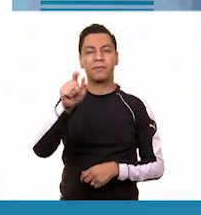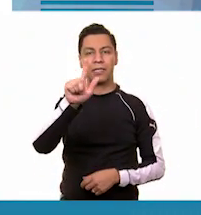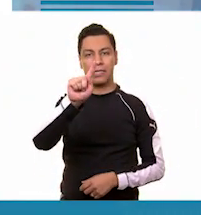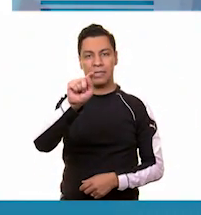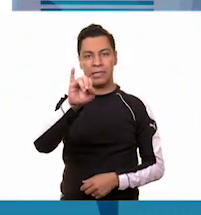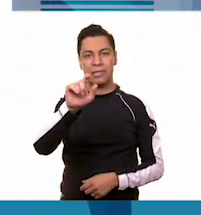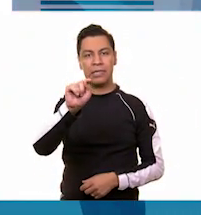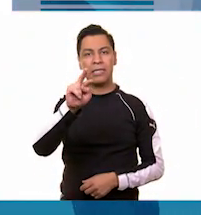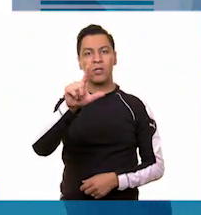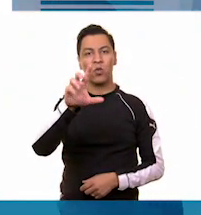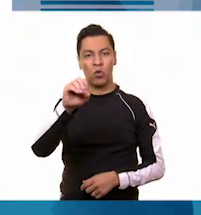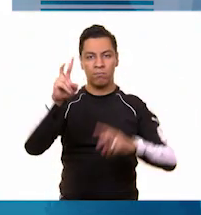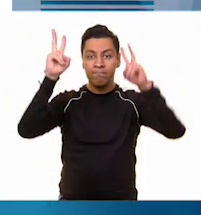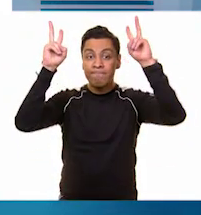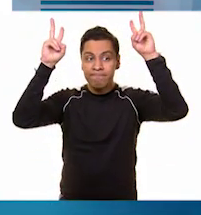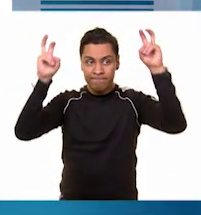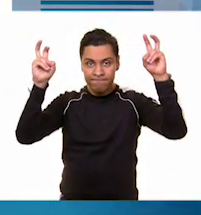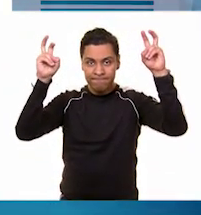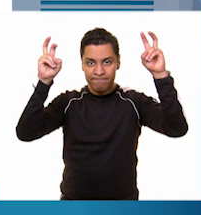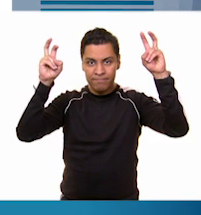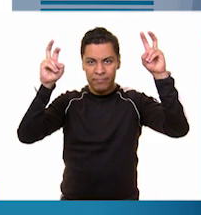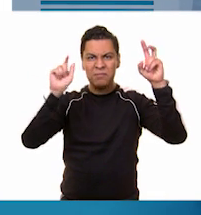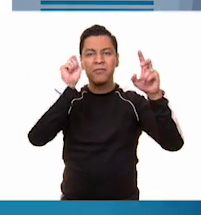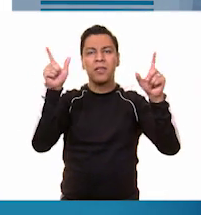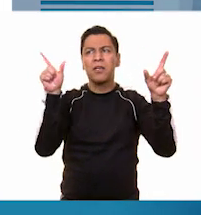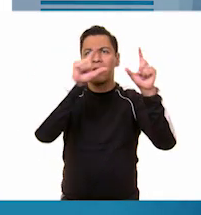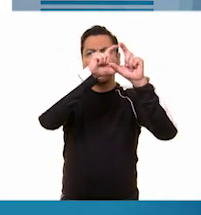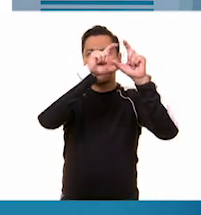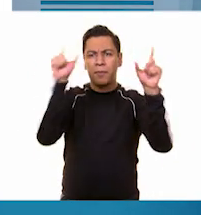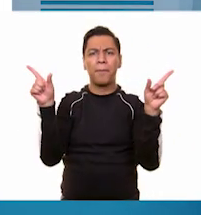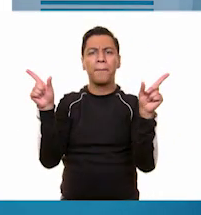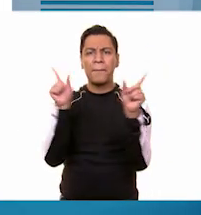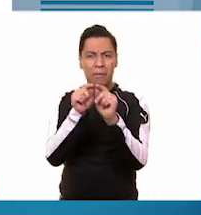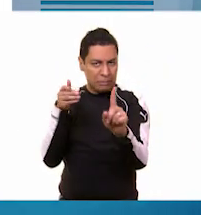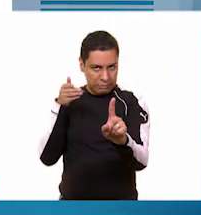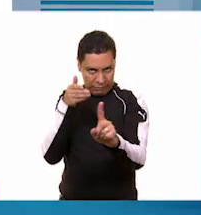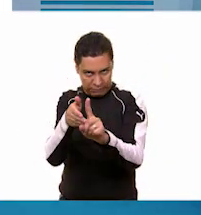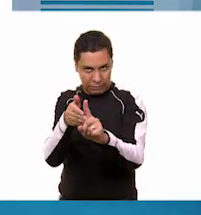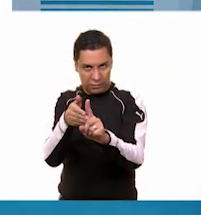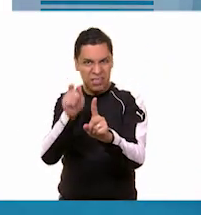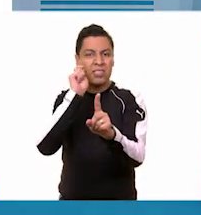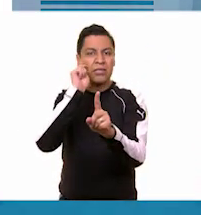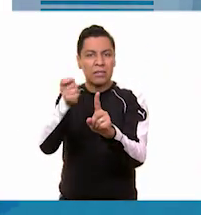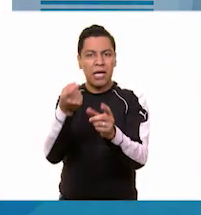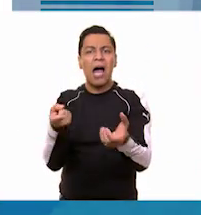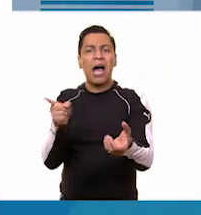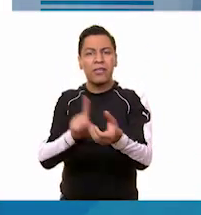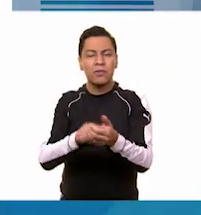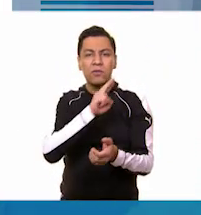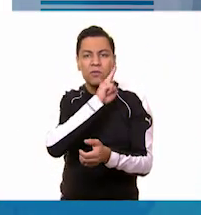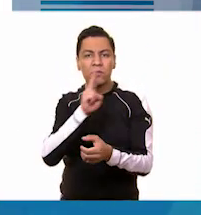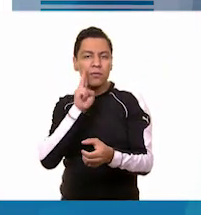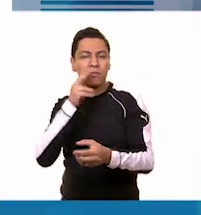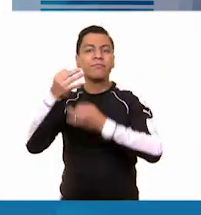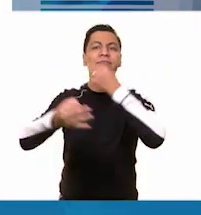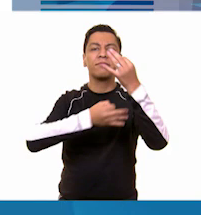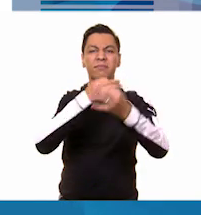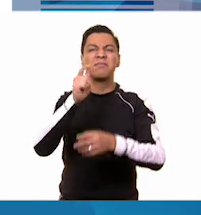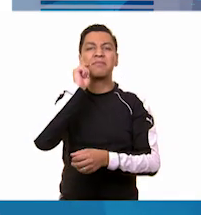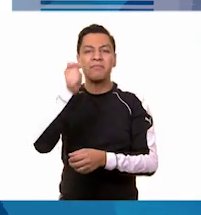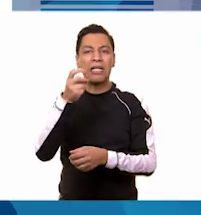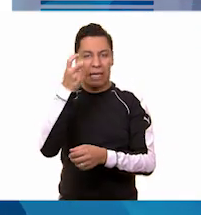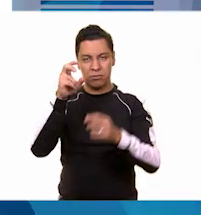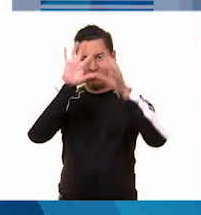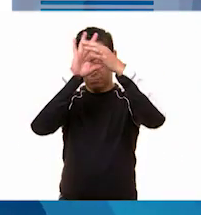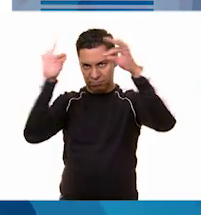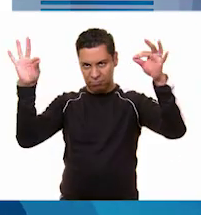título. Se trata de una oración breve y precisa que se refiere al contenido de la nota. Enseguida